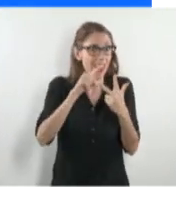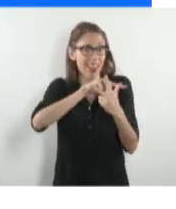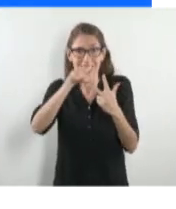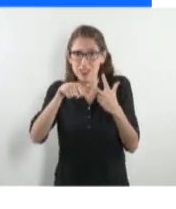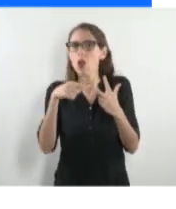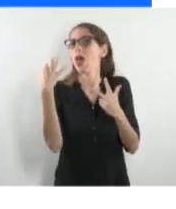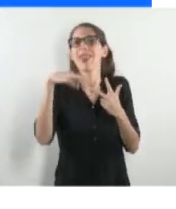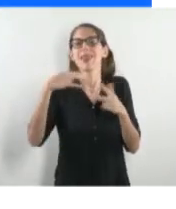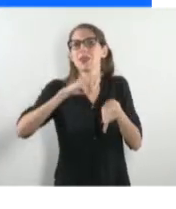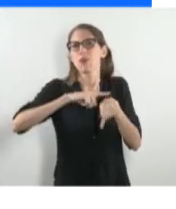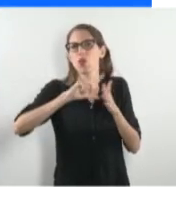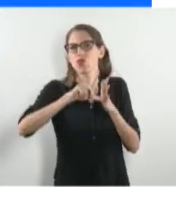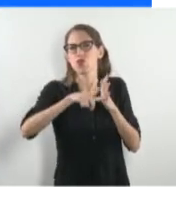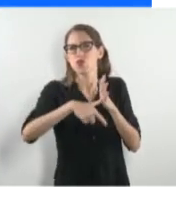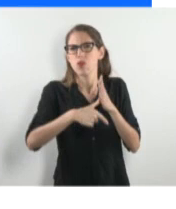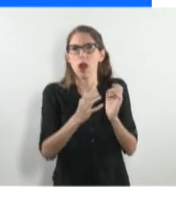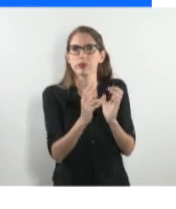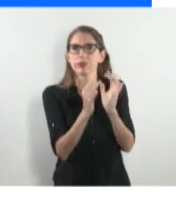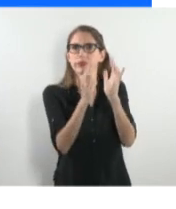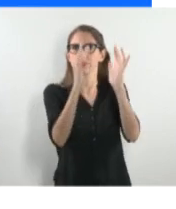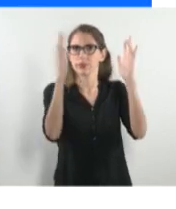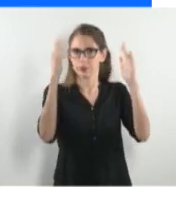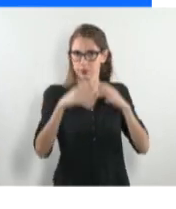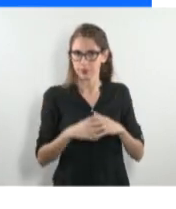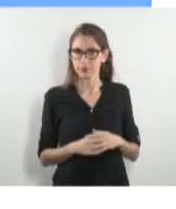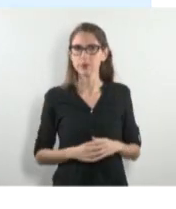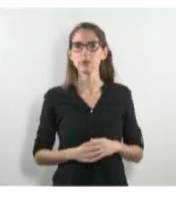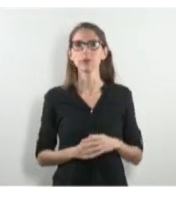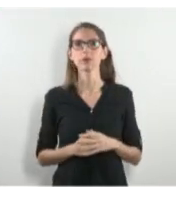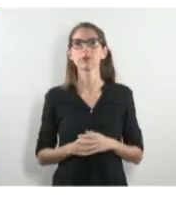la liberación de enormes cantidades de emisiones.